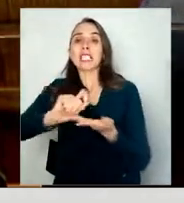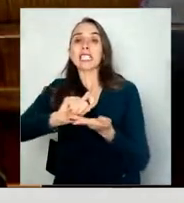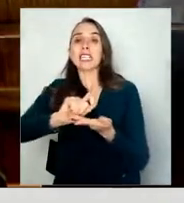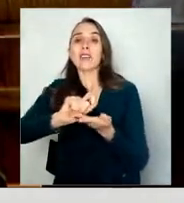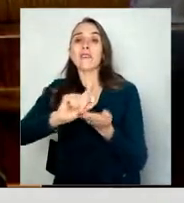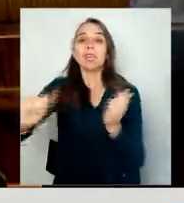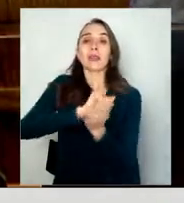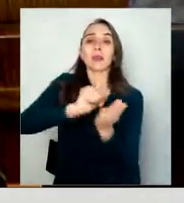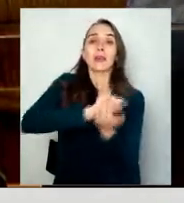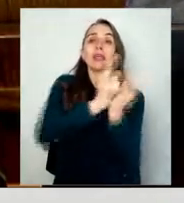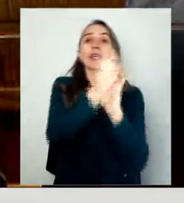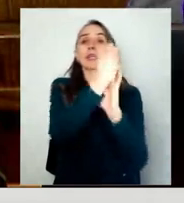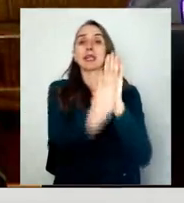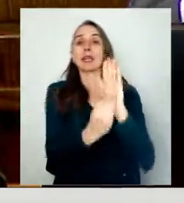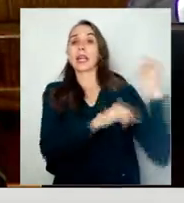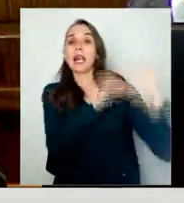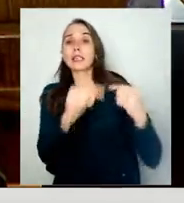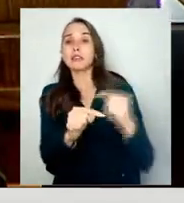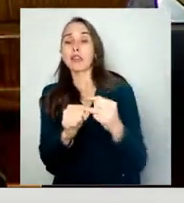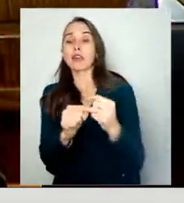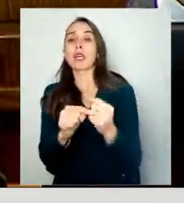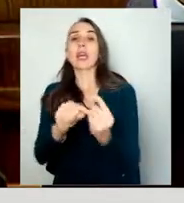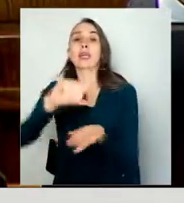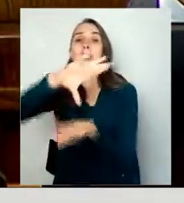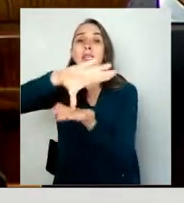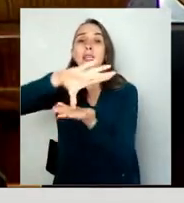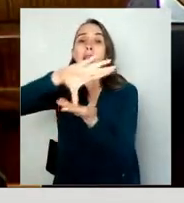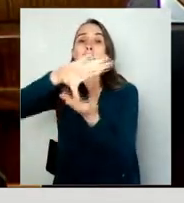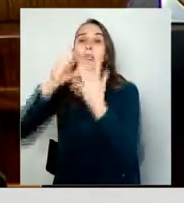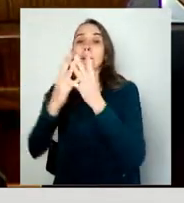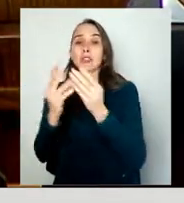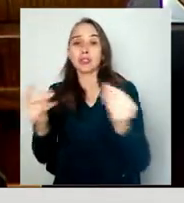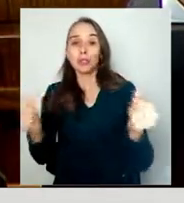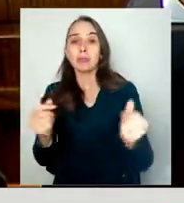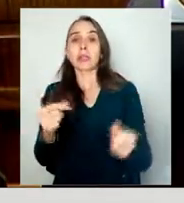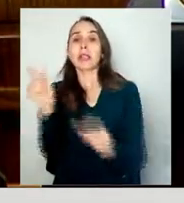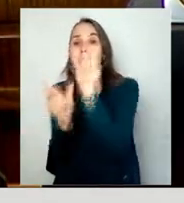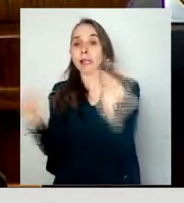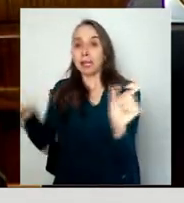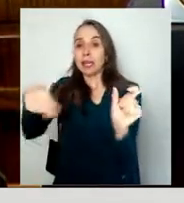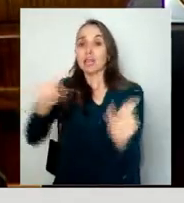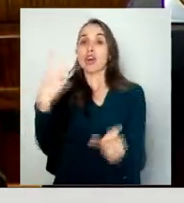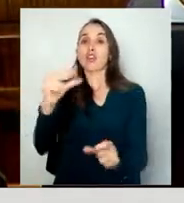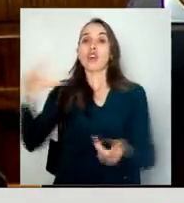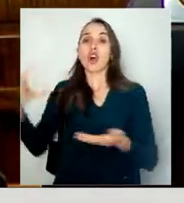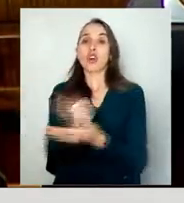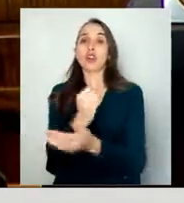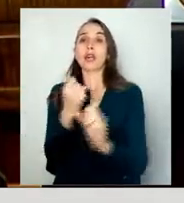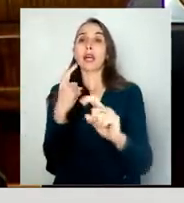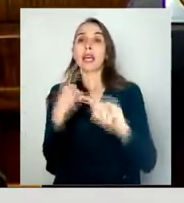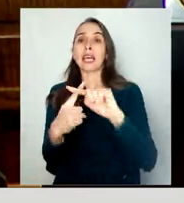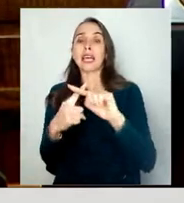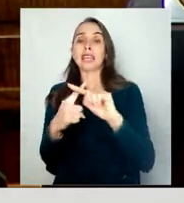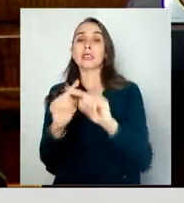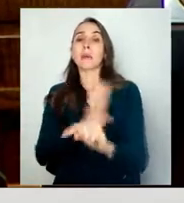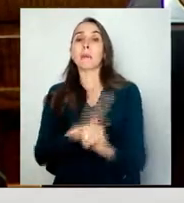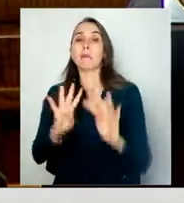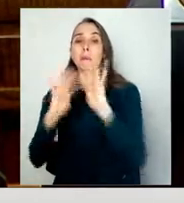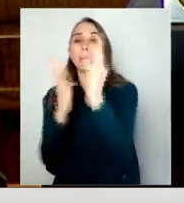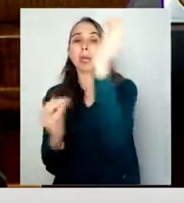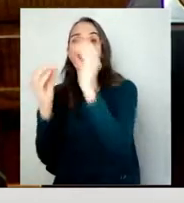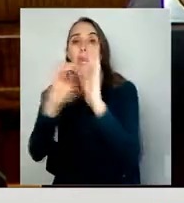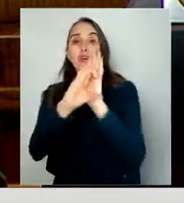desintegrar nuestra nación no lo lograron ya que la ex convención en esos momentos difíciles